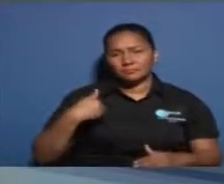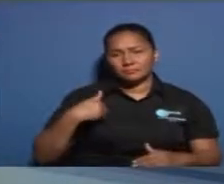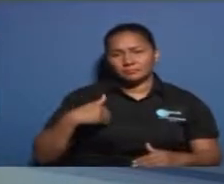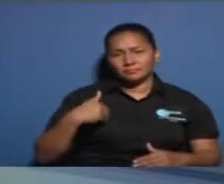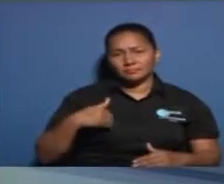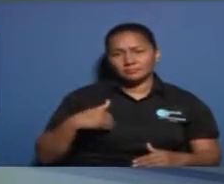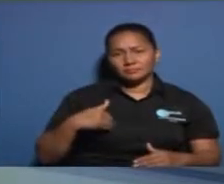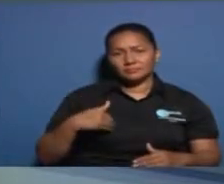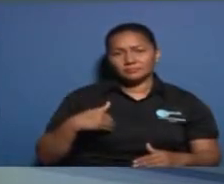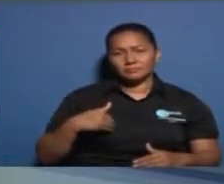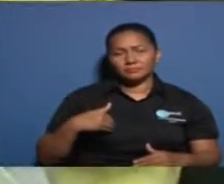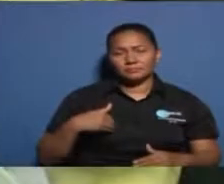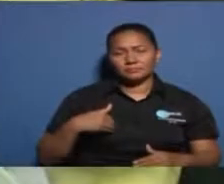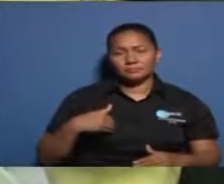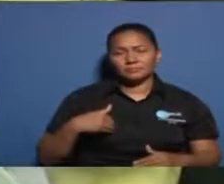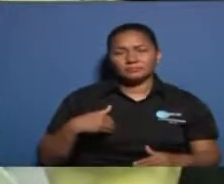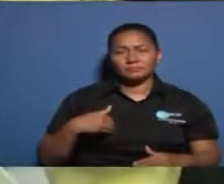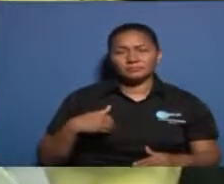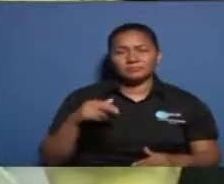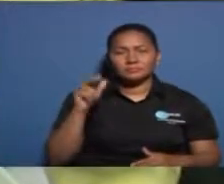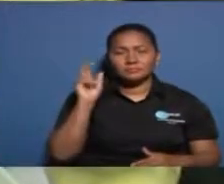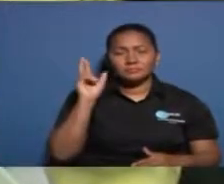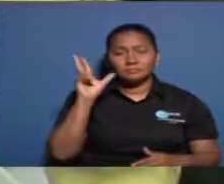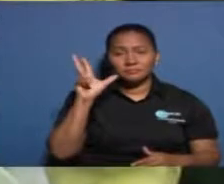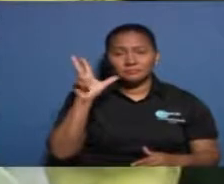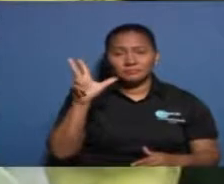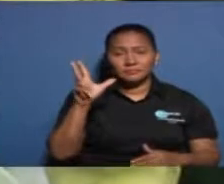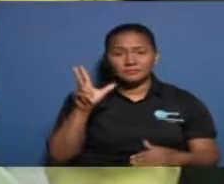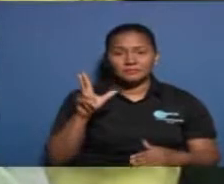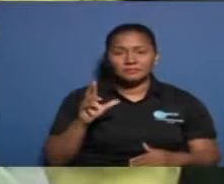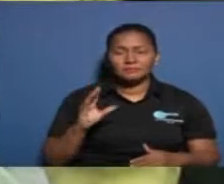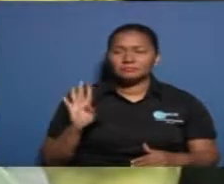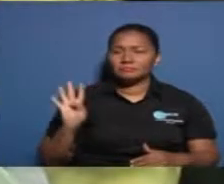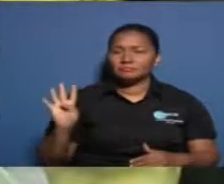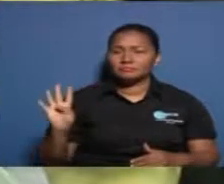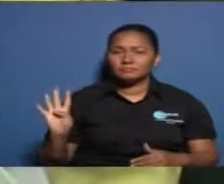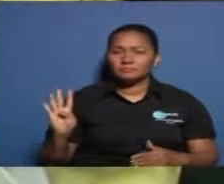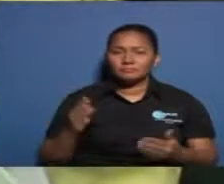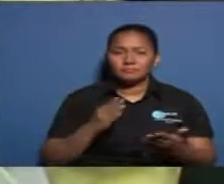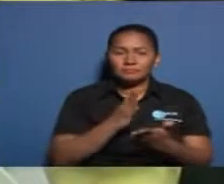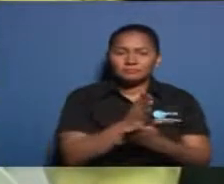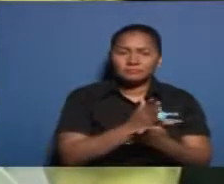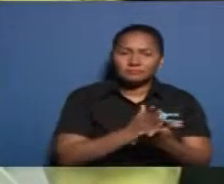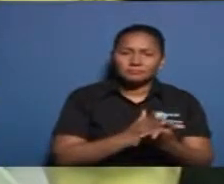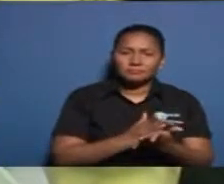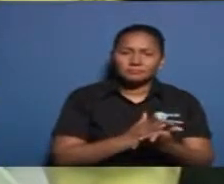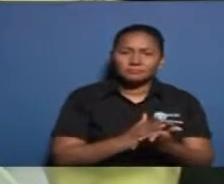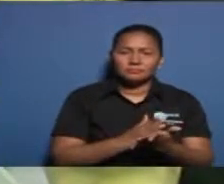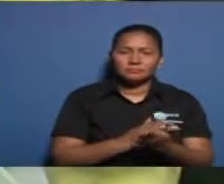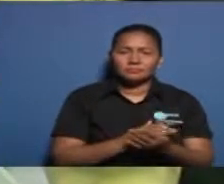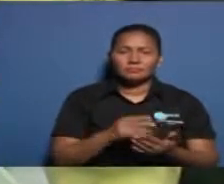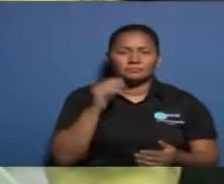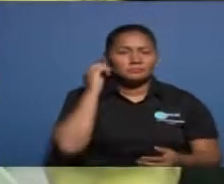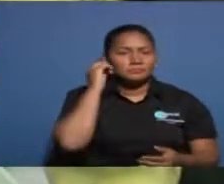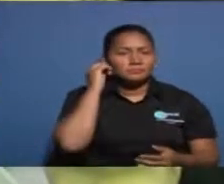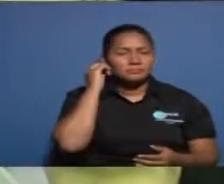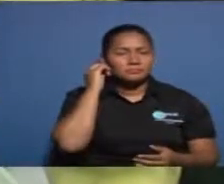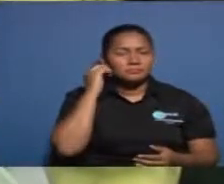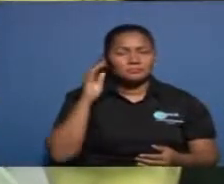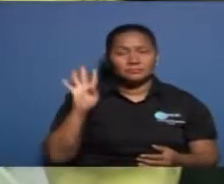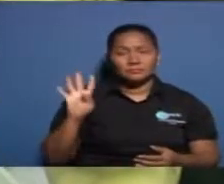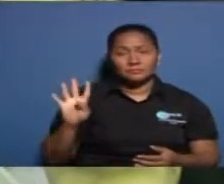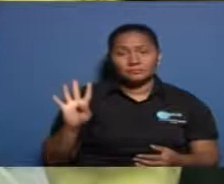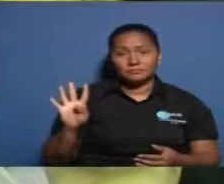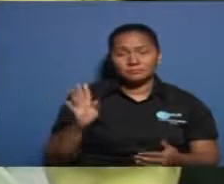activa tres cuartas partes son mujeres sólo una cuarta parte son hombres y ellos en su mayoría son